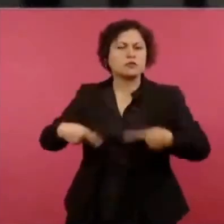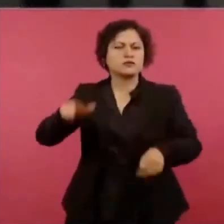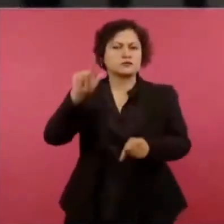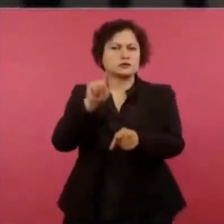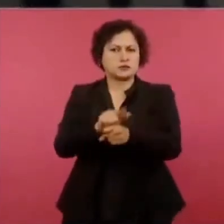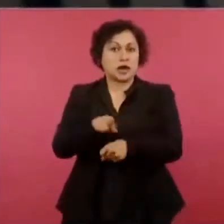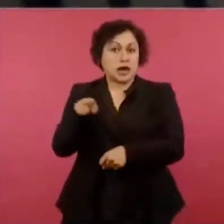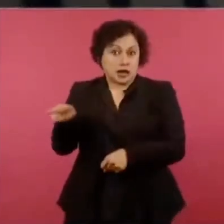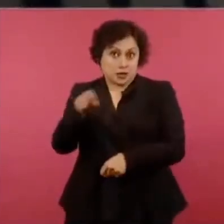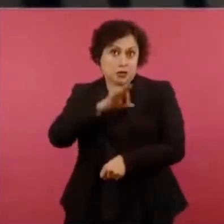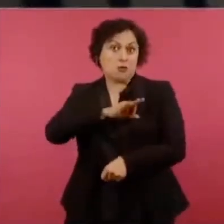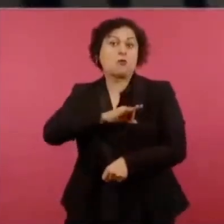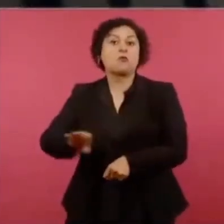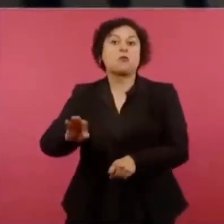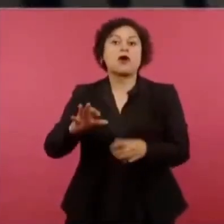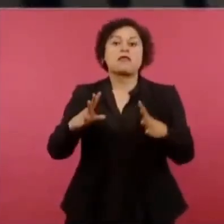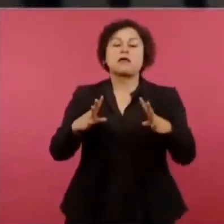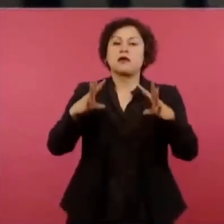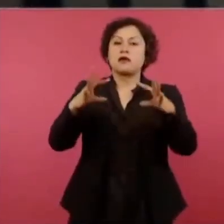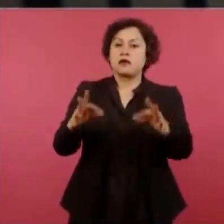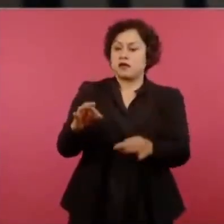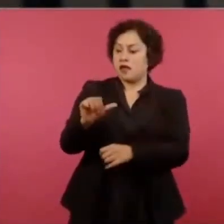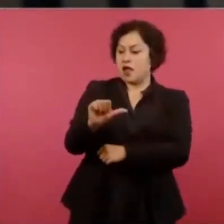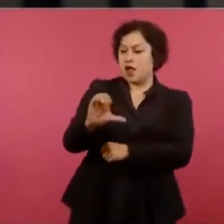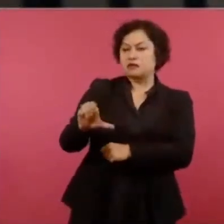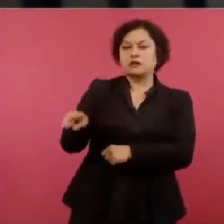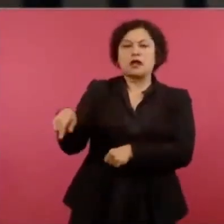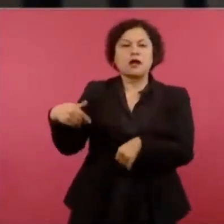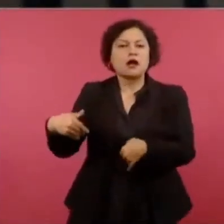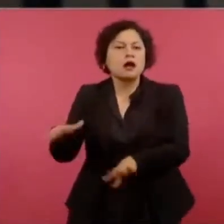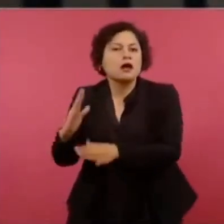organización civil que dicen que luchan contra la